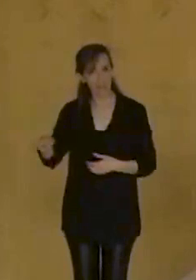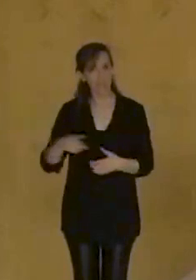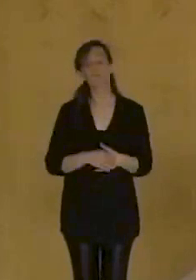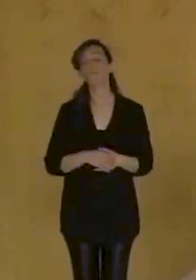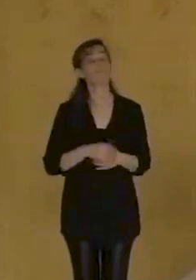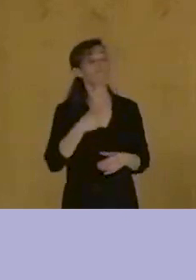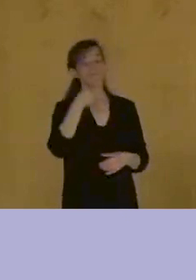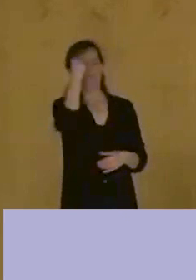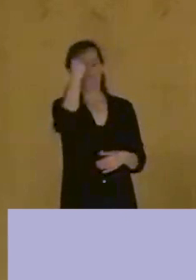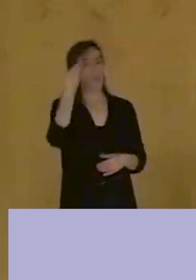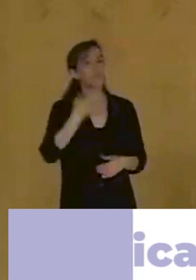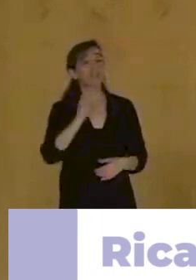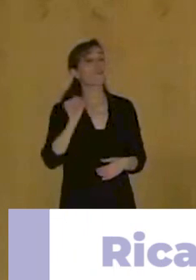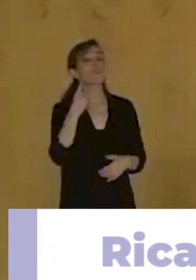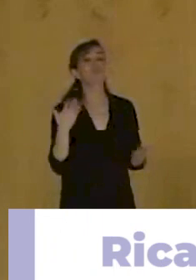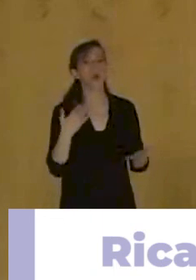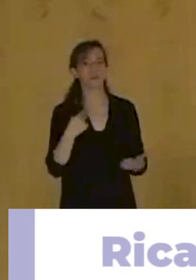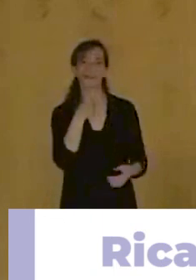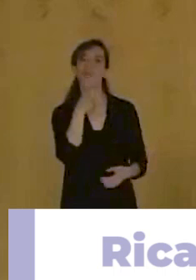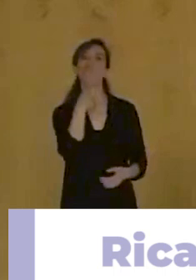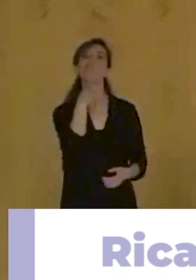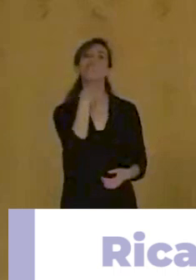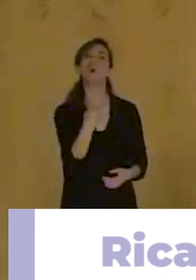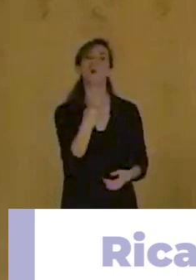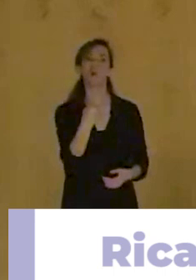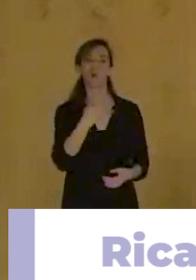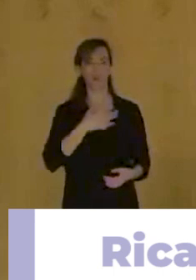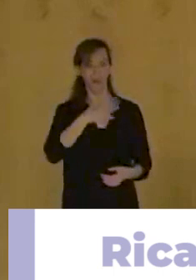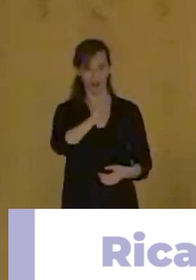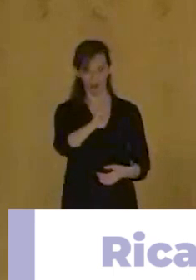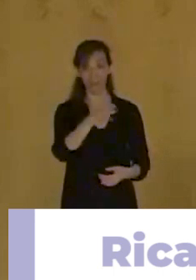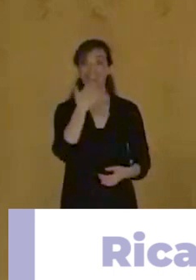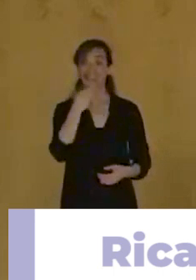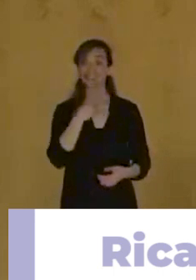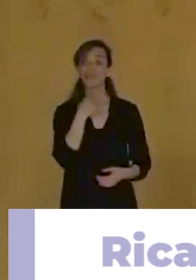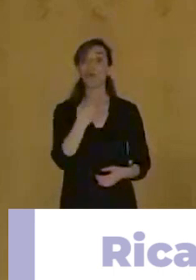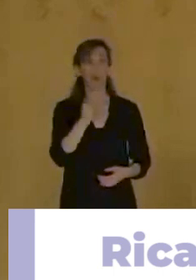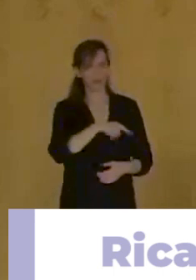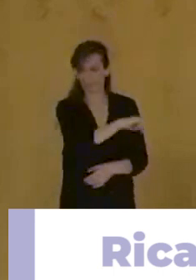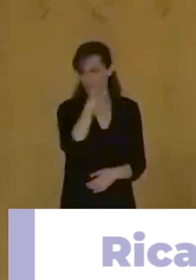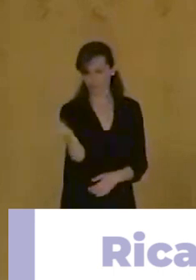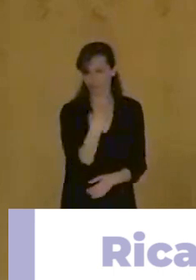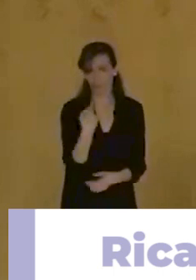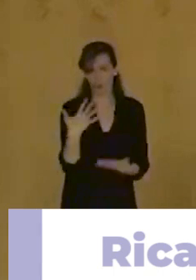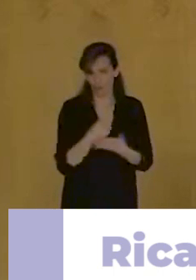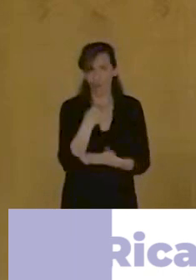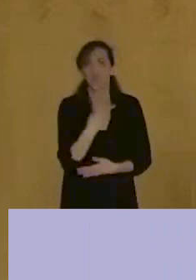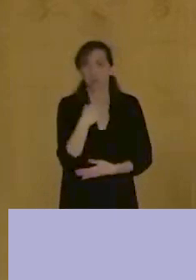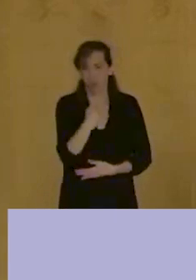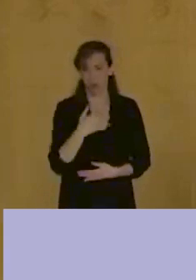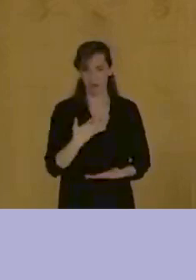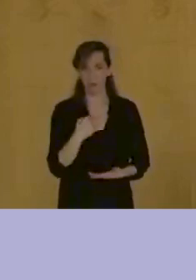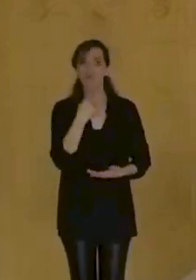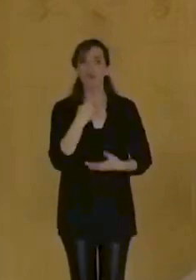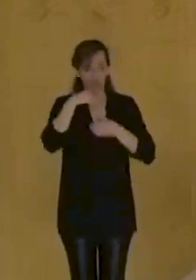Yo creo que lo más importante, lo hemos hablado también antes, es tener voz. Sí, si de alguna manera tienes voz, que todo el mundo tiene voz, al menos, digamos, una